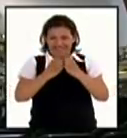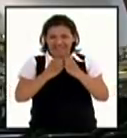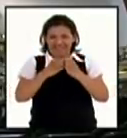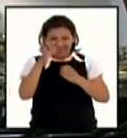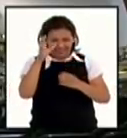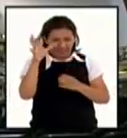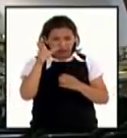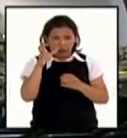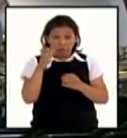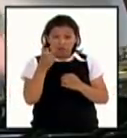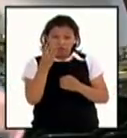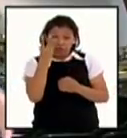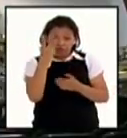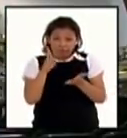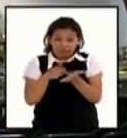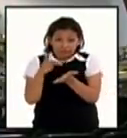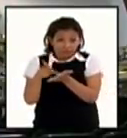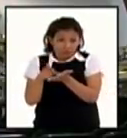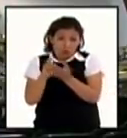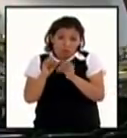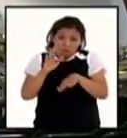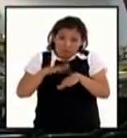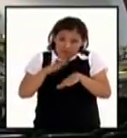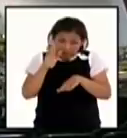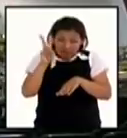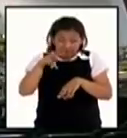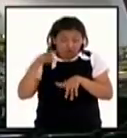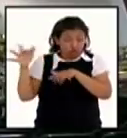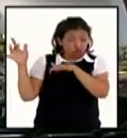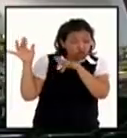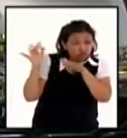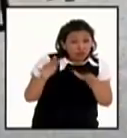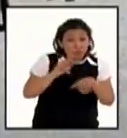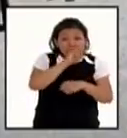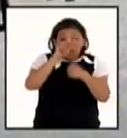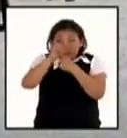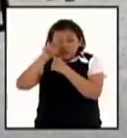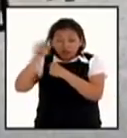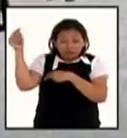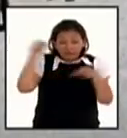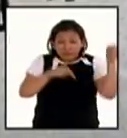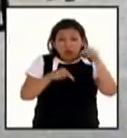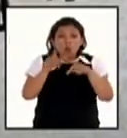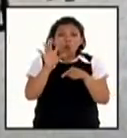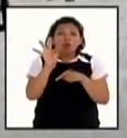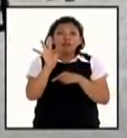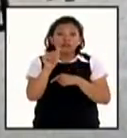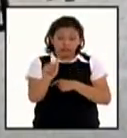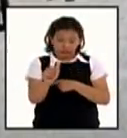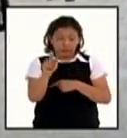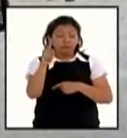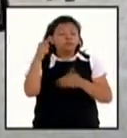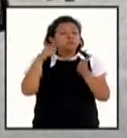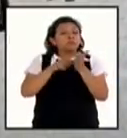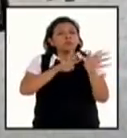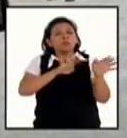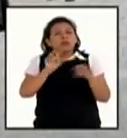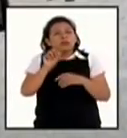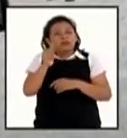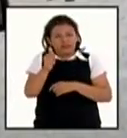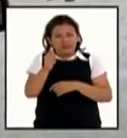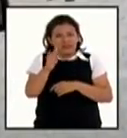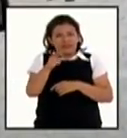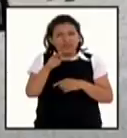poco más. Totalmente. Vienen de 46 países. Fue en 1926 cuando la Iglesia de la Luz